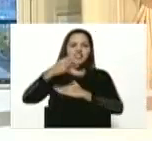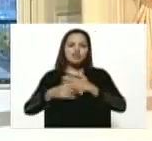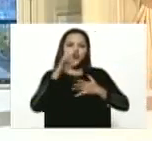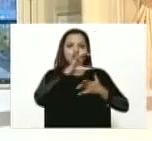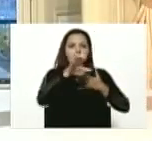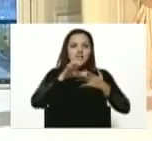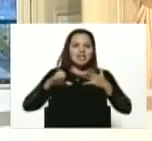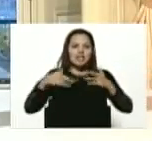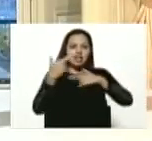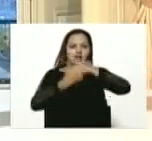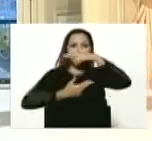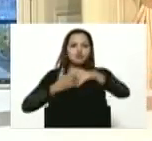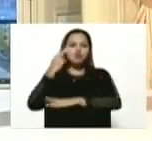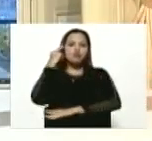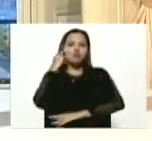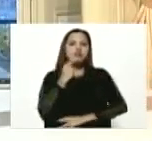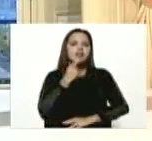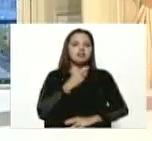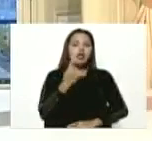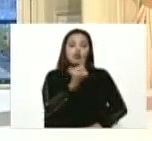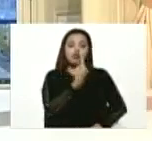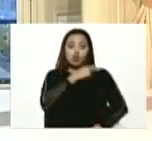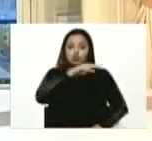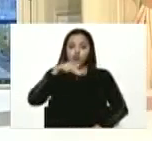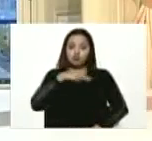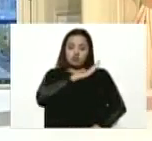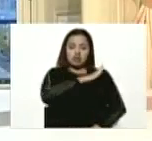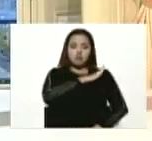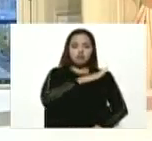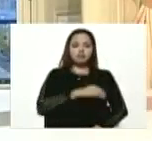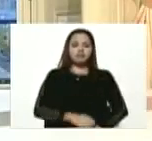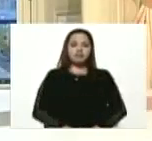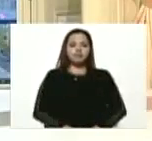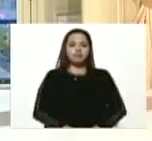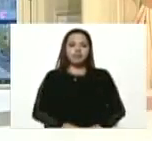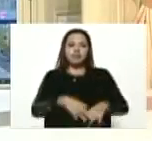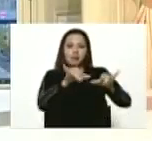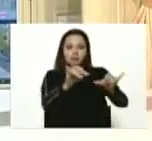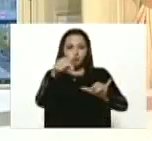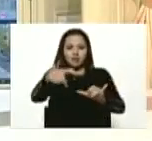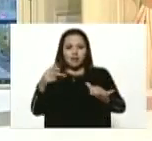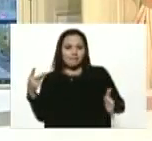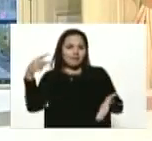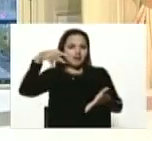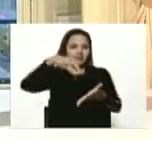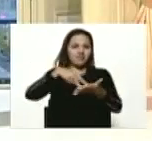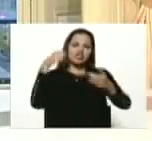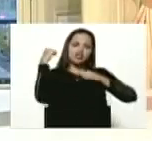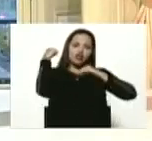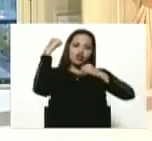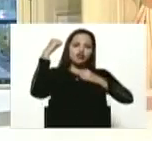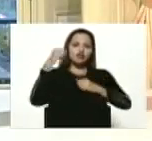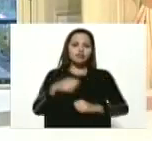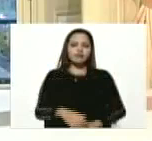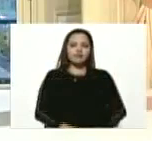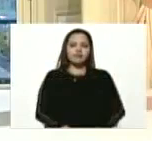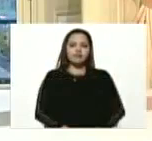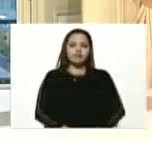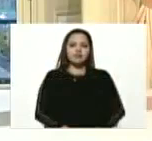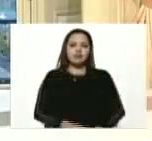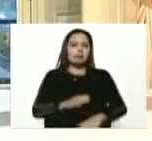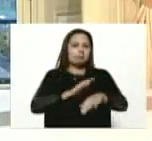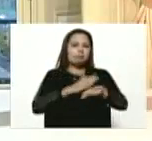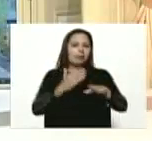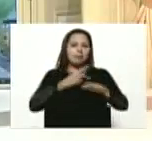estratégica de la revolución bolivariana que solo nosotros tenemos. Por eso estamos aquí de pie y victoriosos, porque